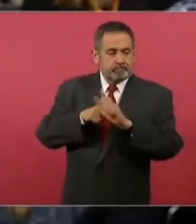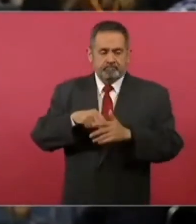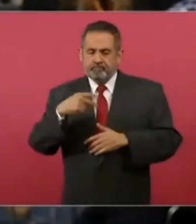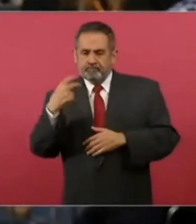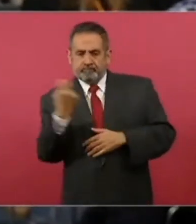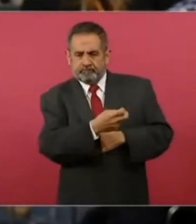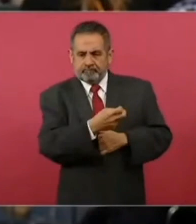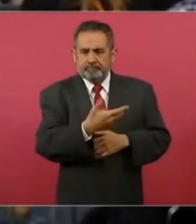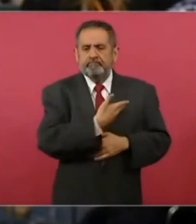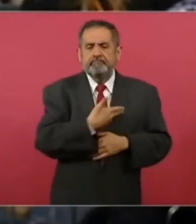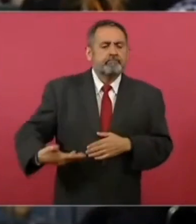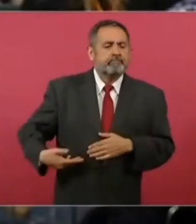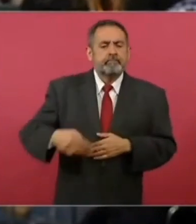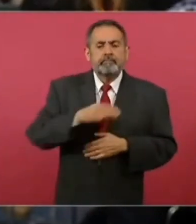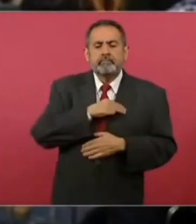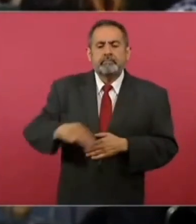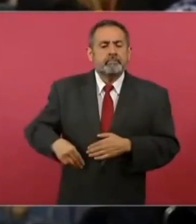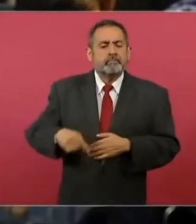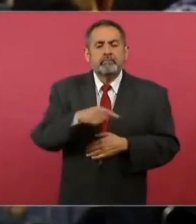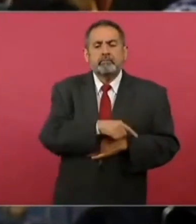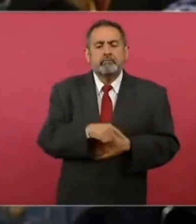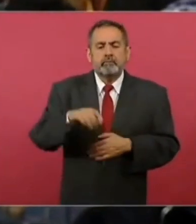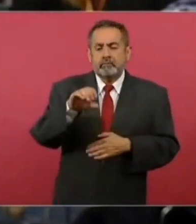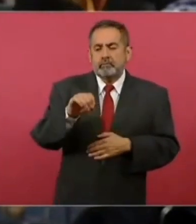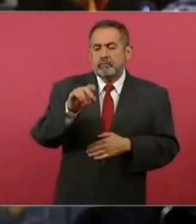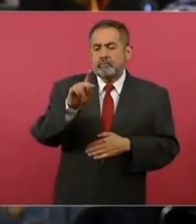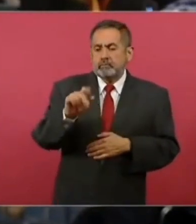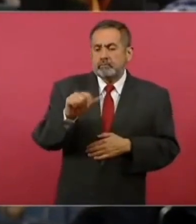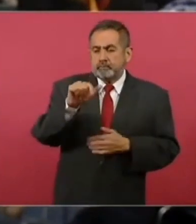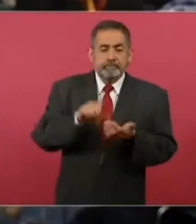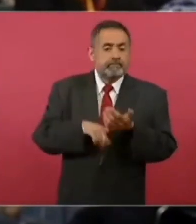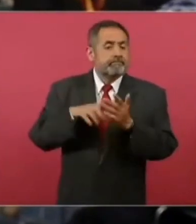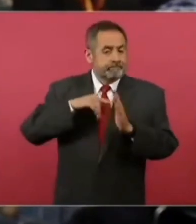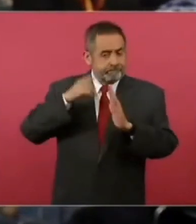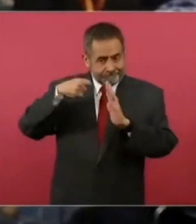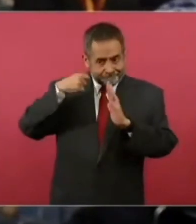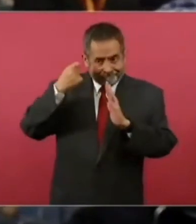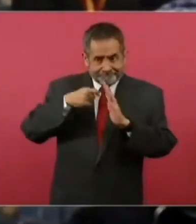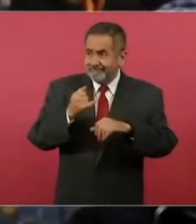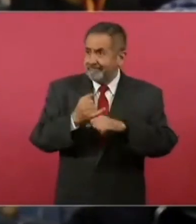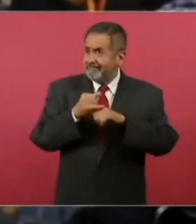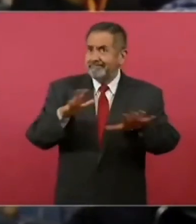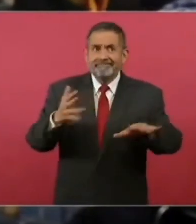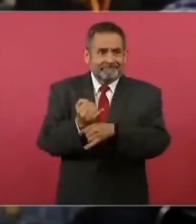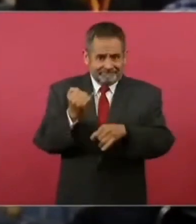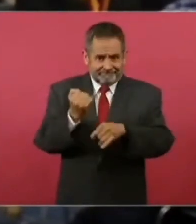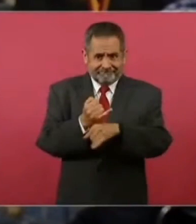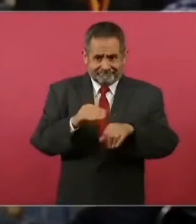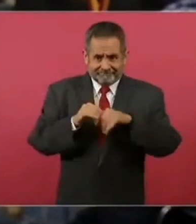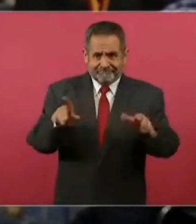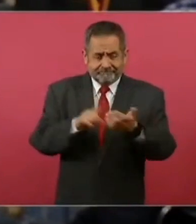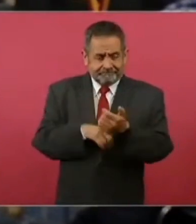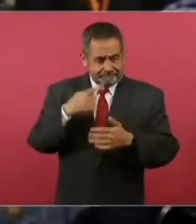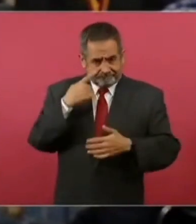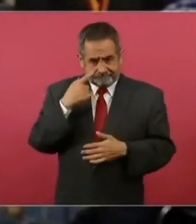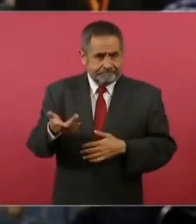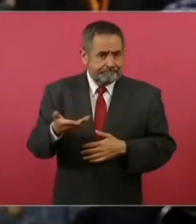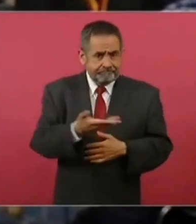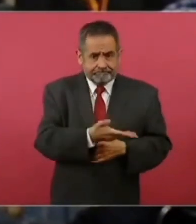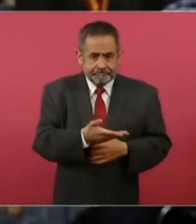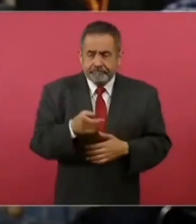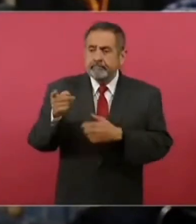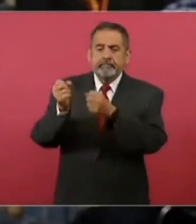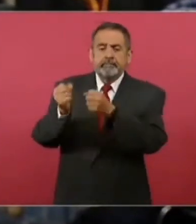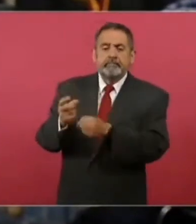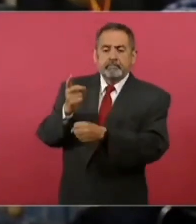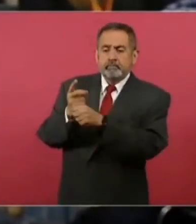la presidenta municipal de este Municipio del municipio de Copala hay un video que incluso está redes sociales y también preguntarle si en la mesa